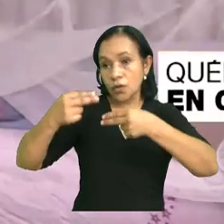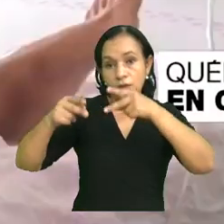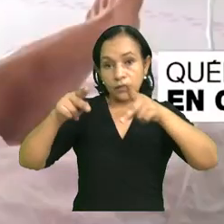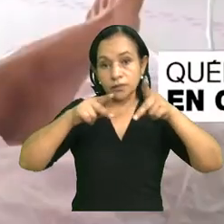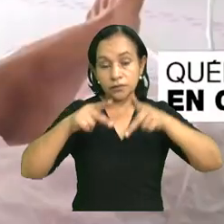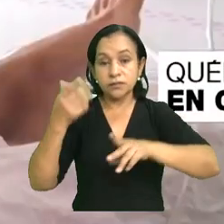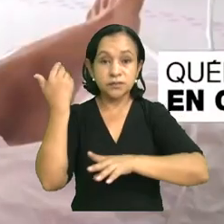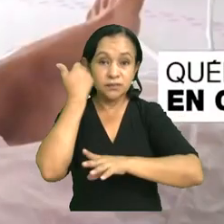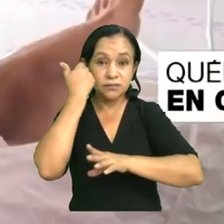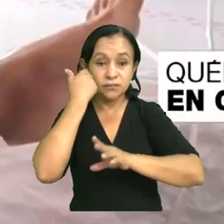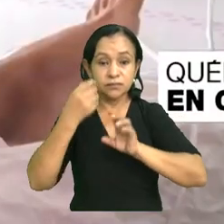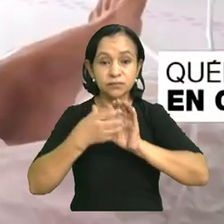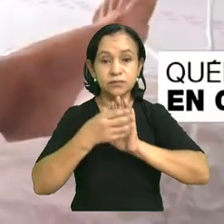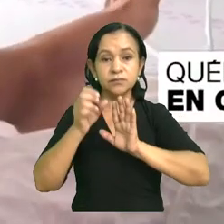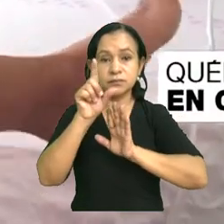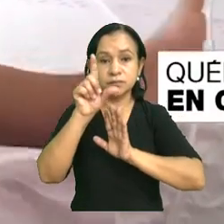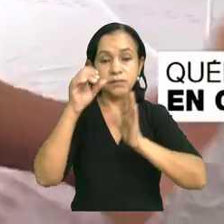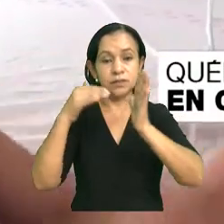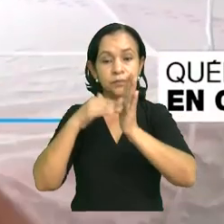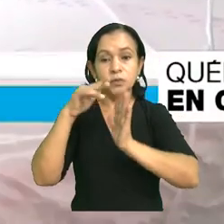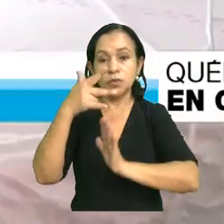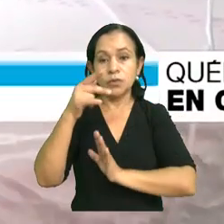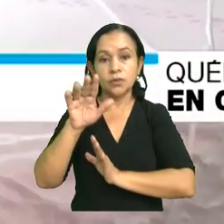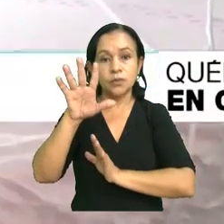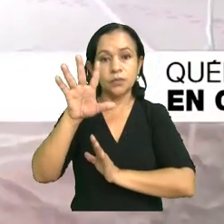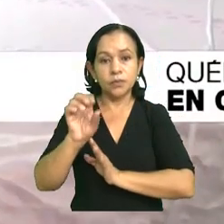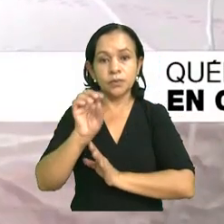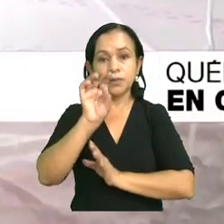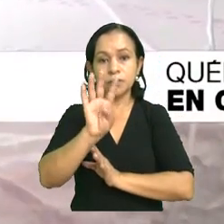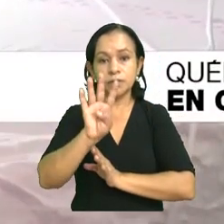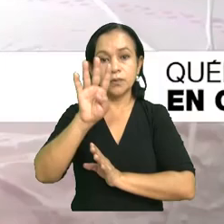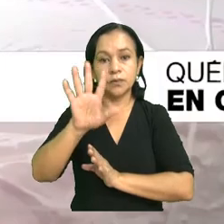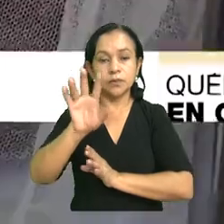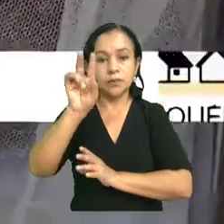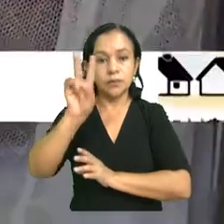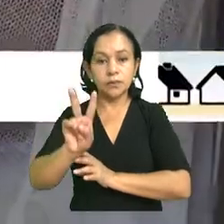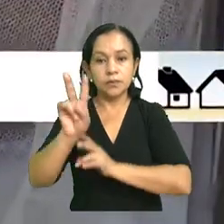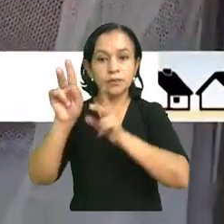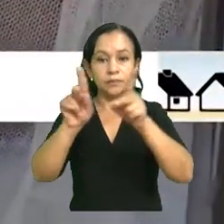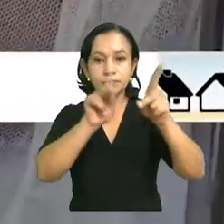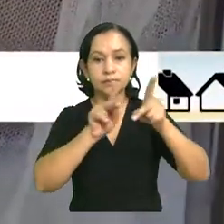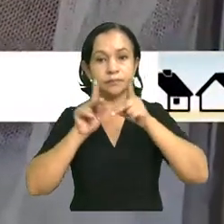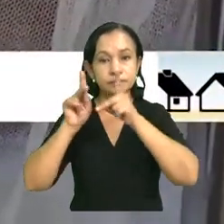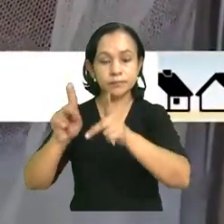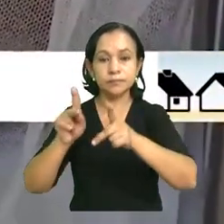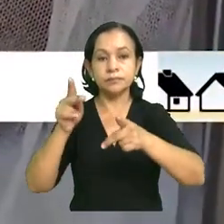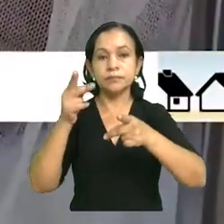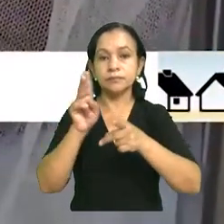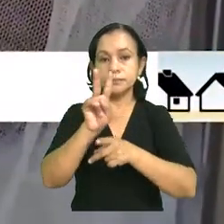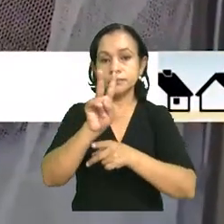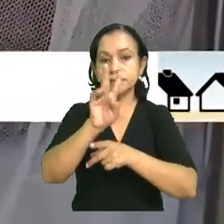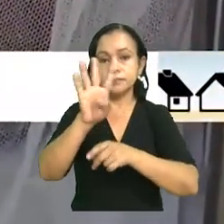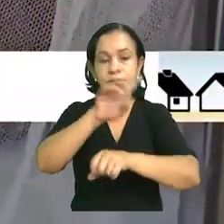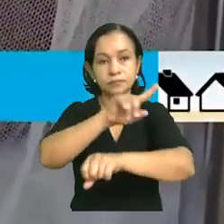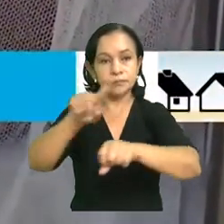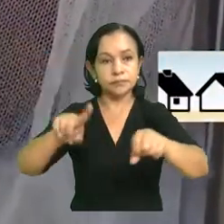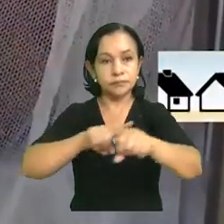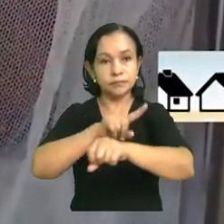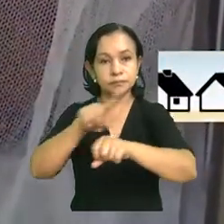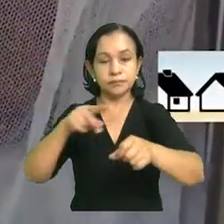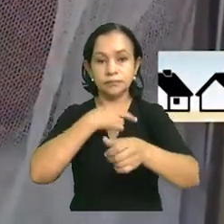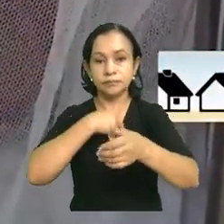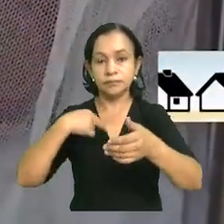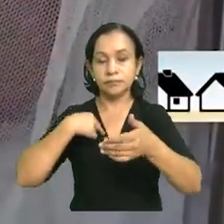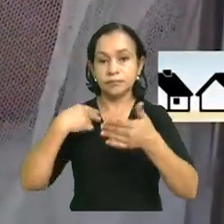este país ascendió a 10.850 con las 452 confirmaciones de las últimas 24 horas. De